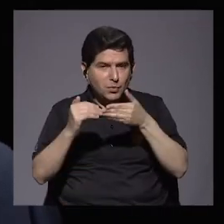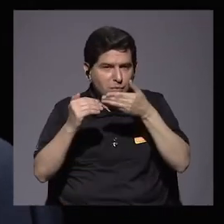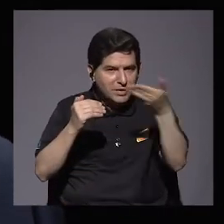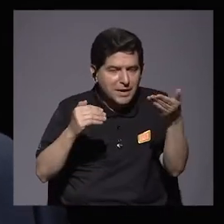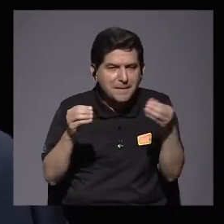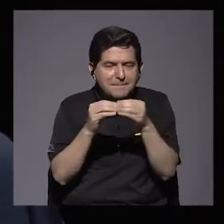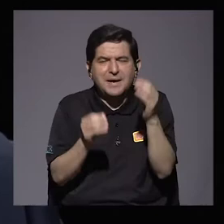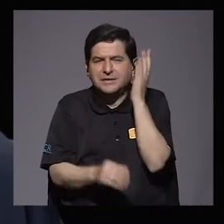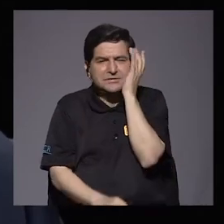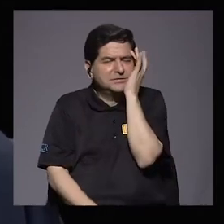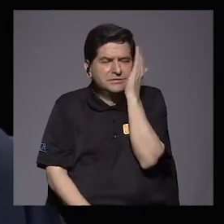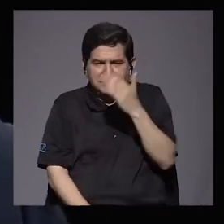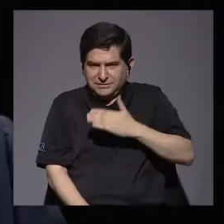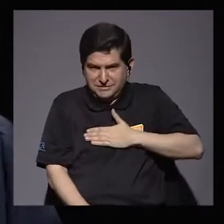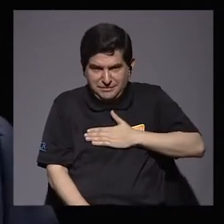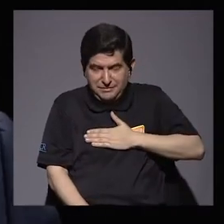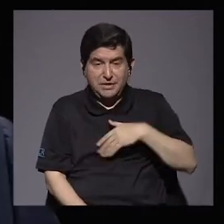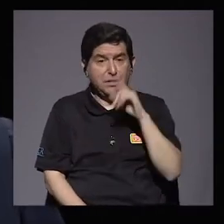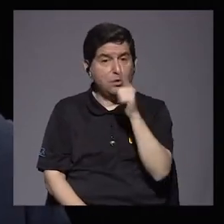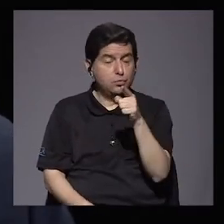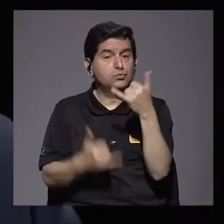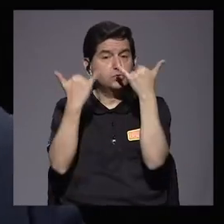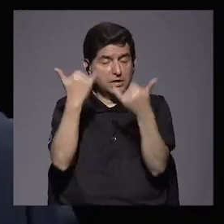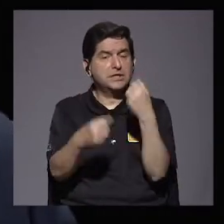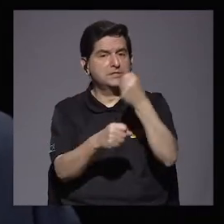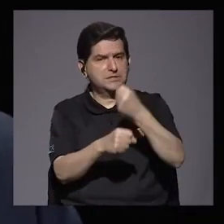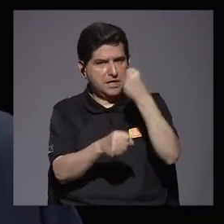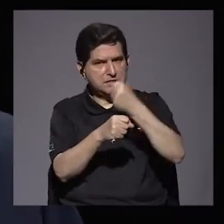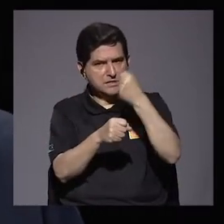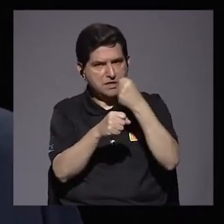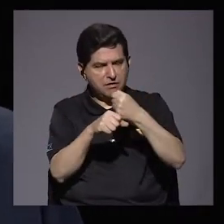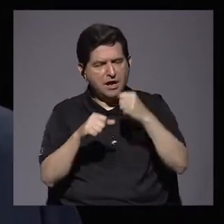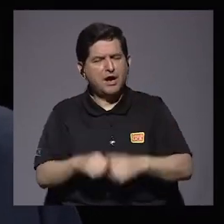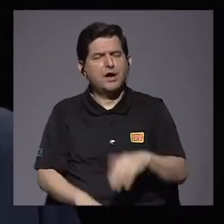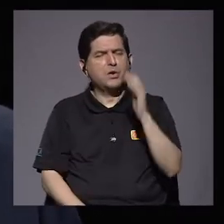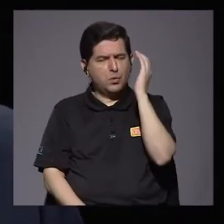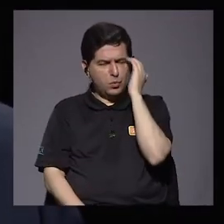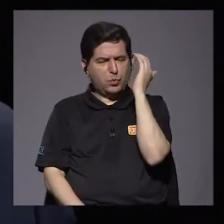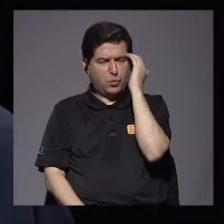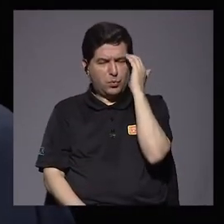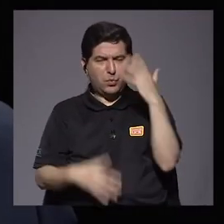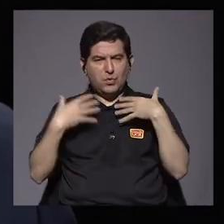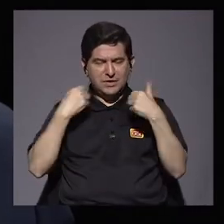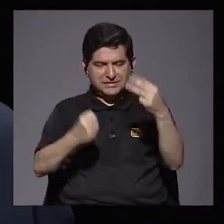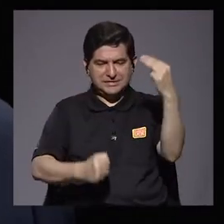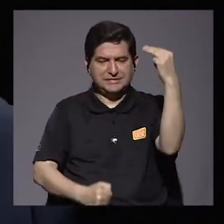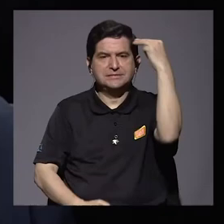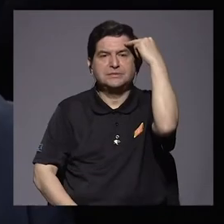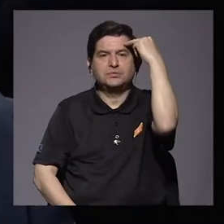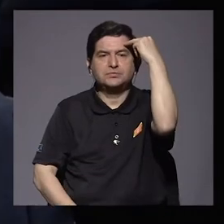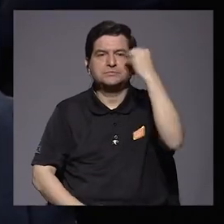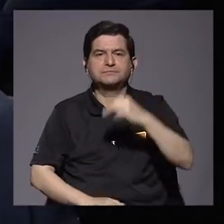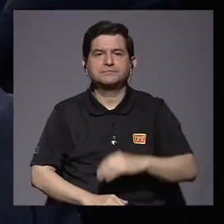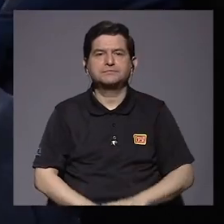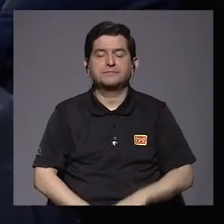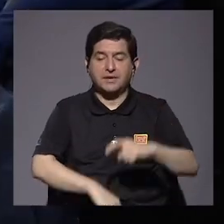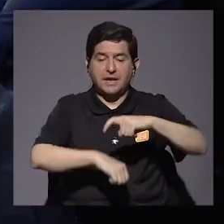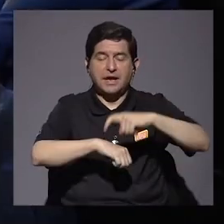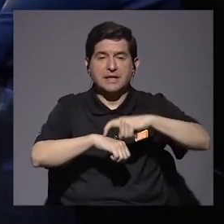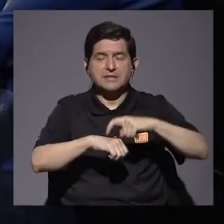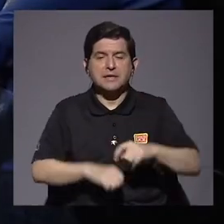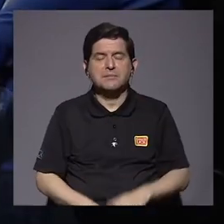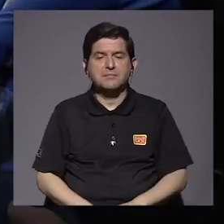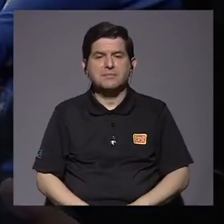cosas que más me preocupan y en las que usted ha venido trabajando de una manera muy concienzuda es la salud mental. En época